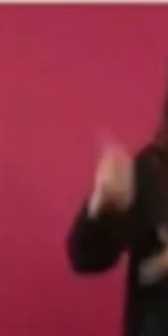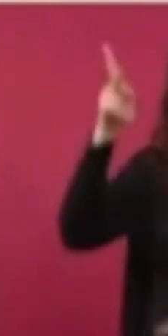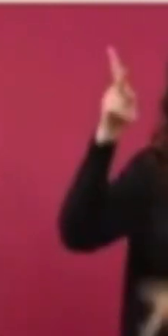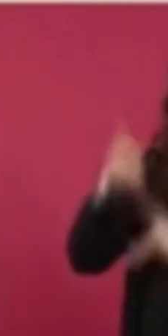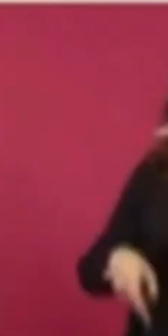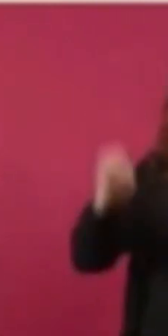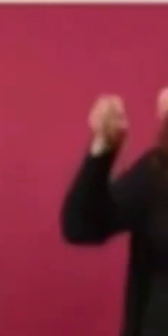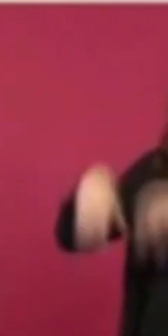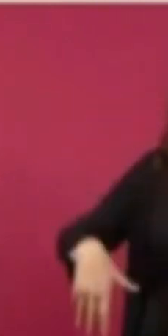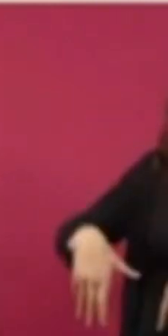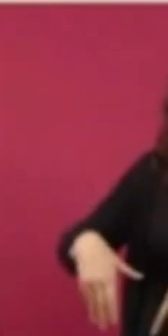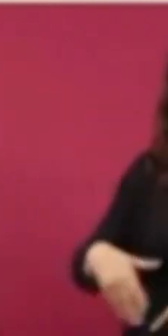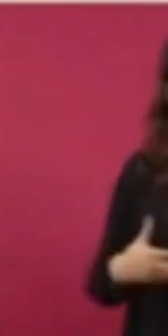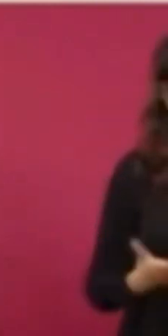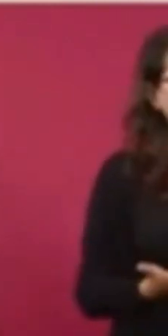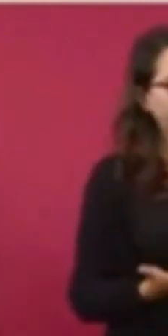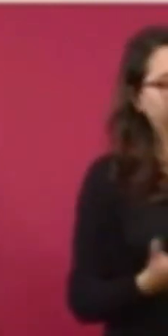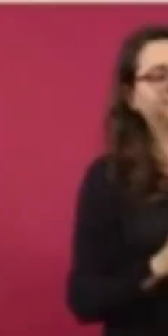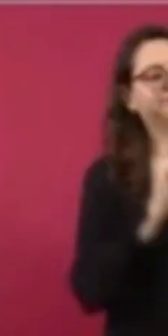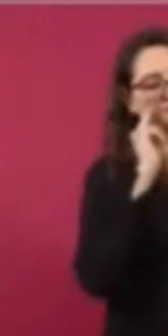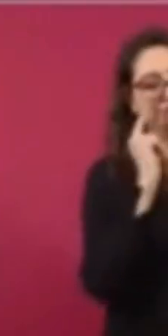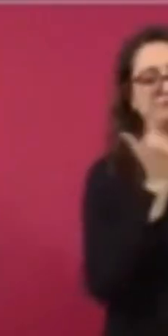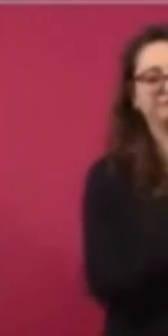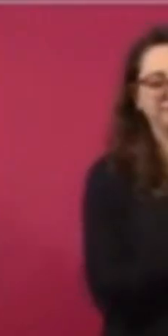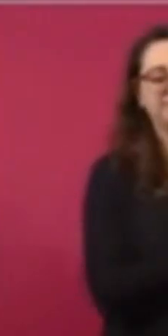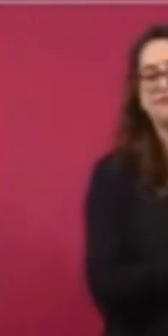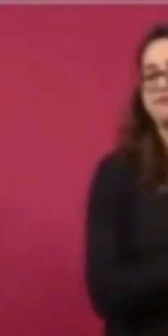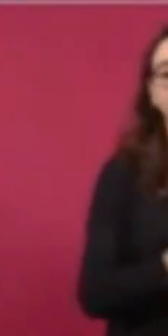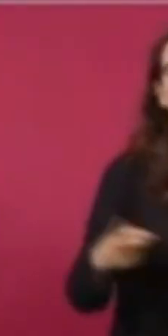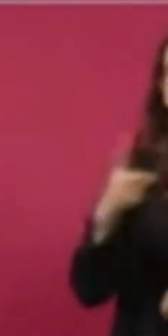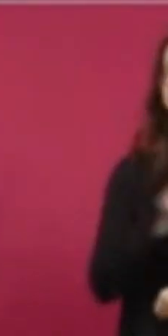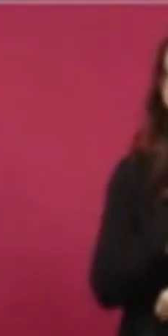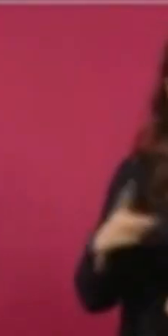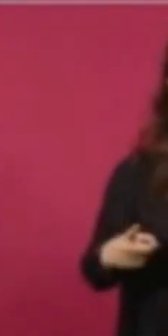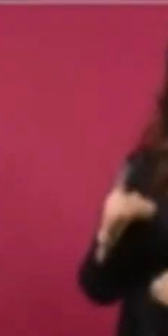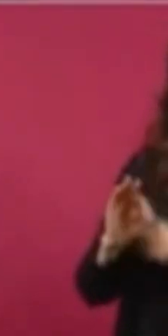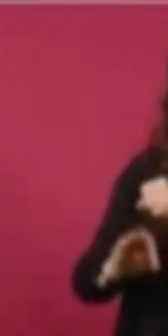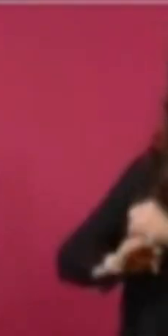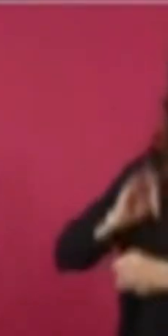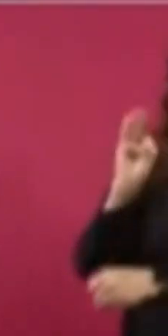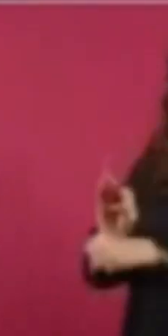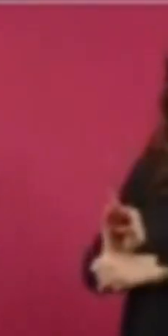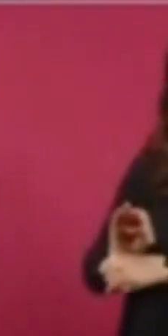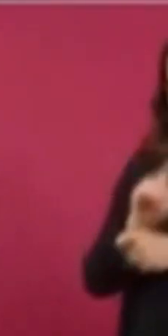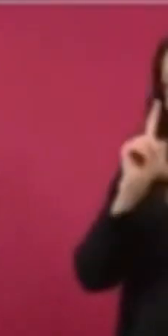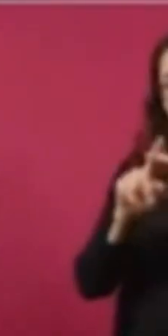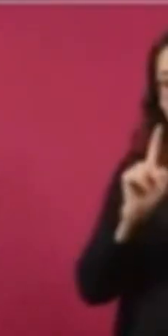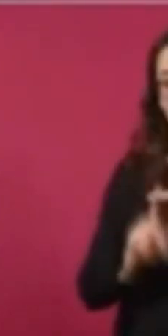Y tenemos que proteger, blindar estas obras de seguridad nacional y de interés